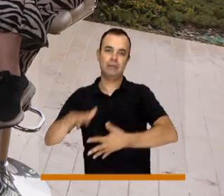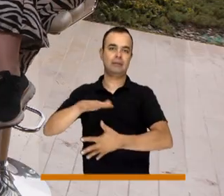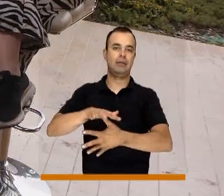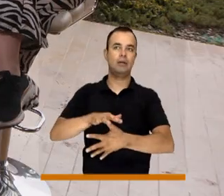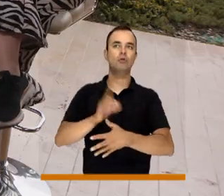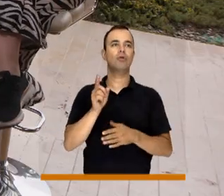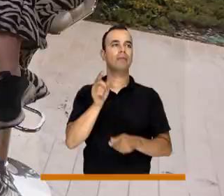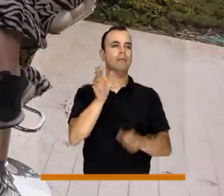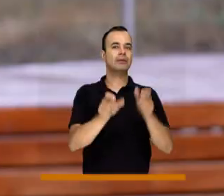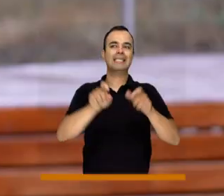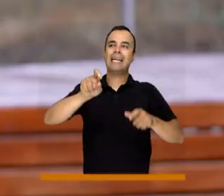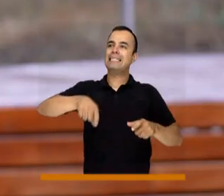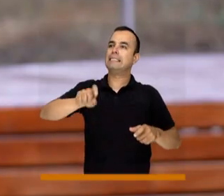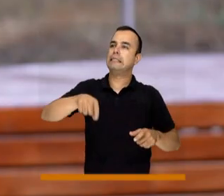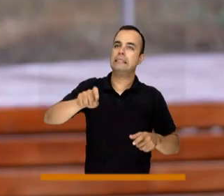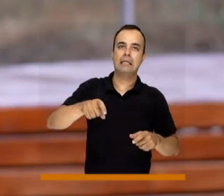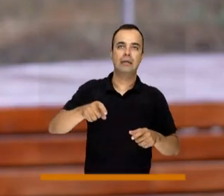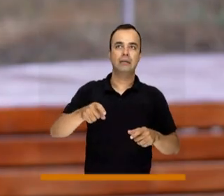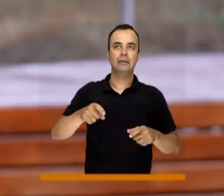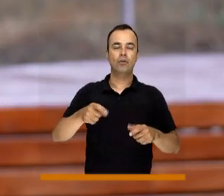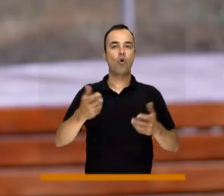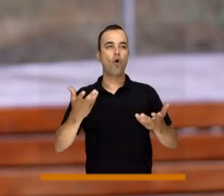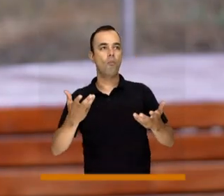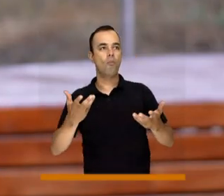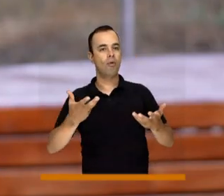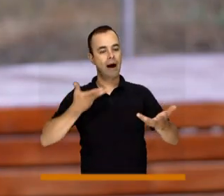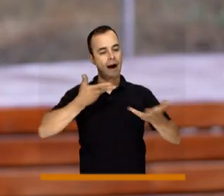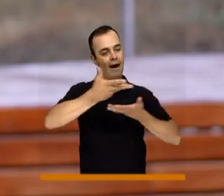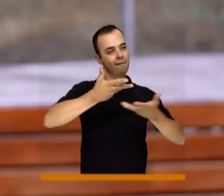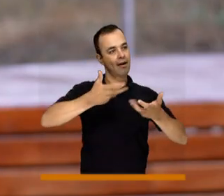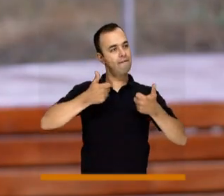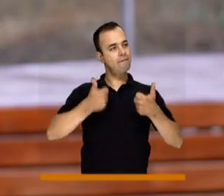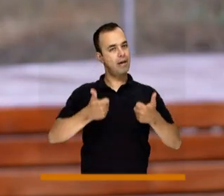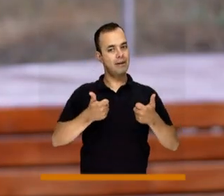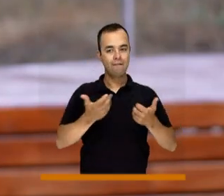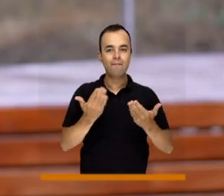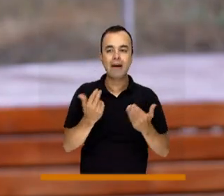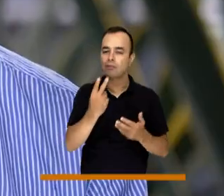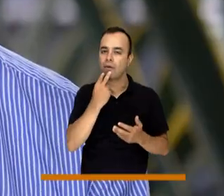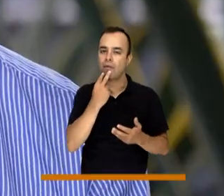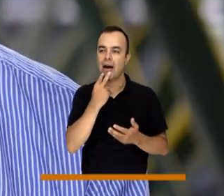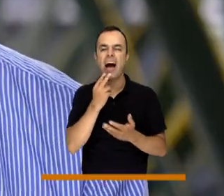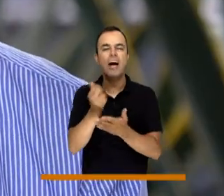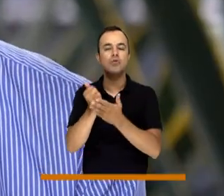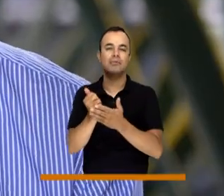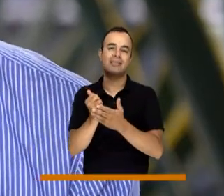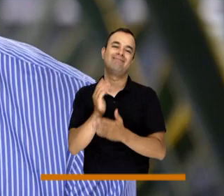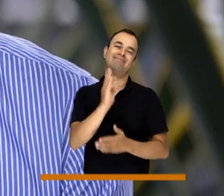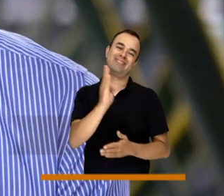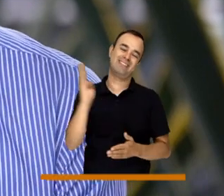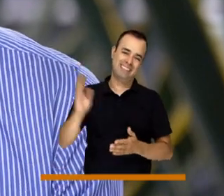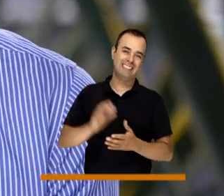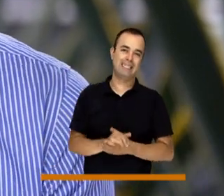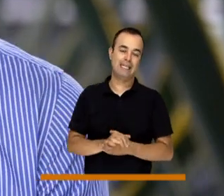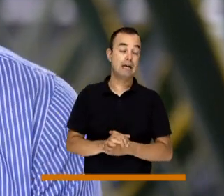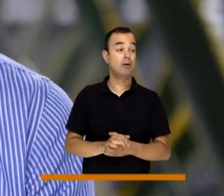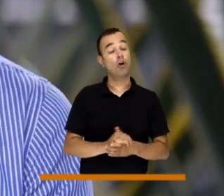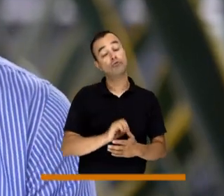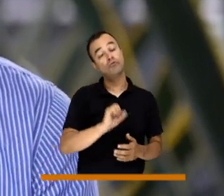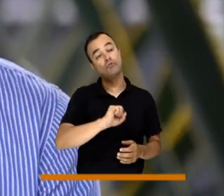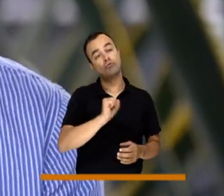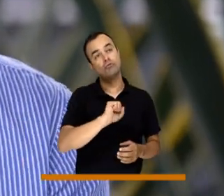y más en una sociedad que se mata porque no tiene palabras para relacionarse. Eso es muy duro. Uno de los grandes problemas que hemos tenido